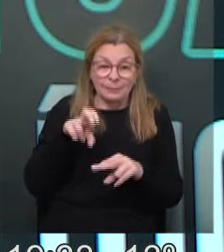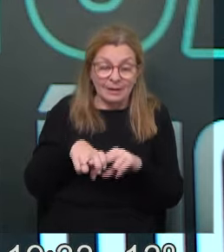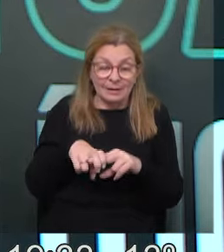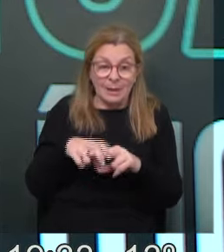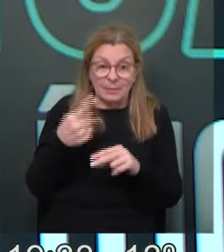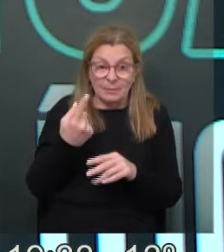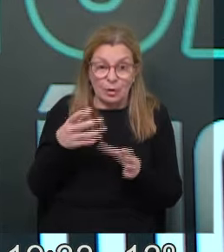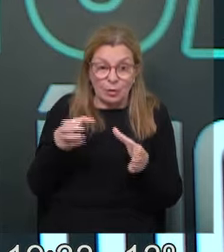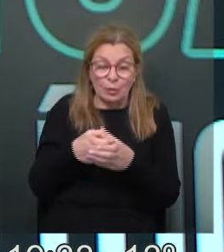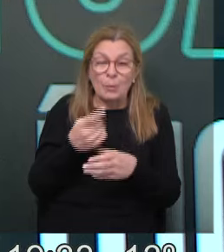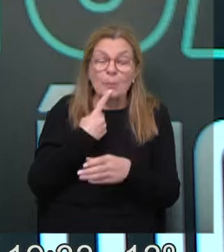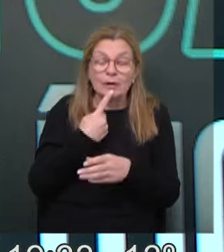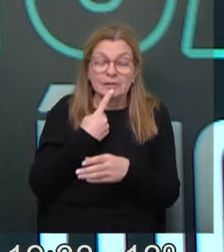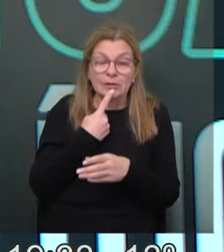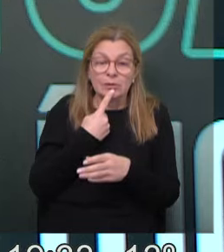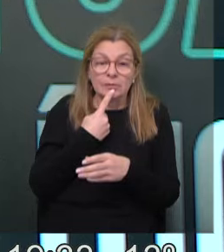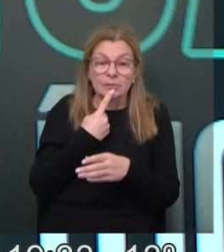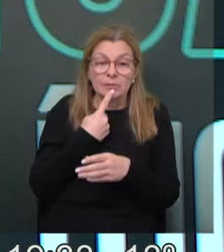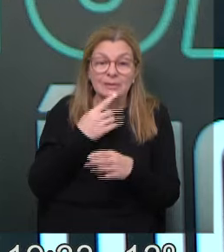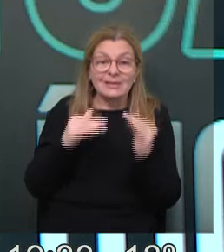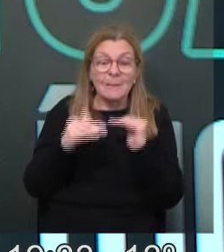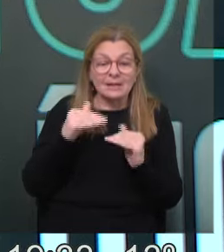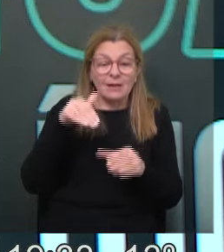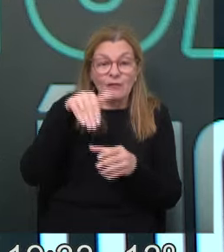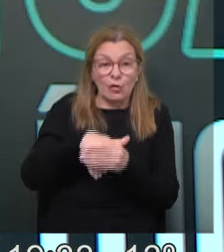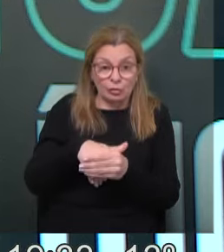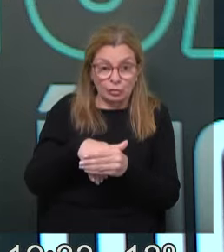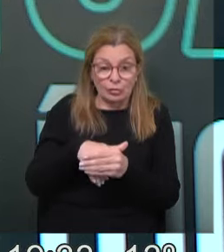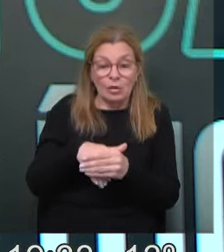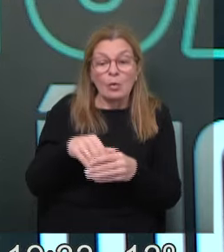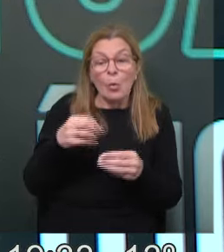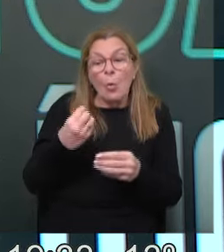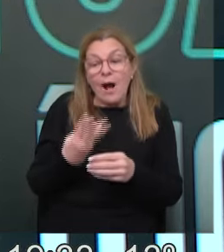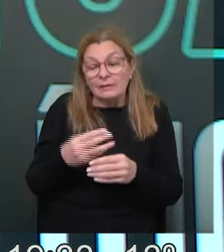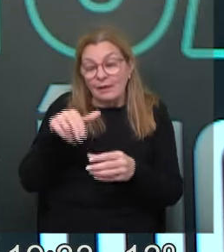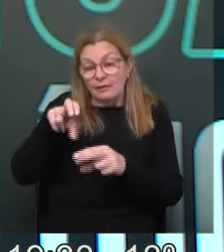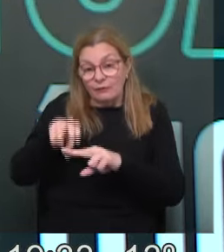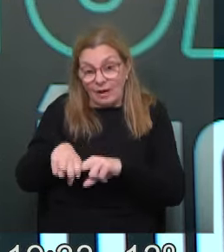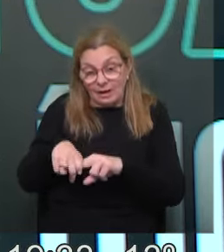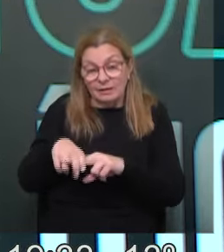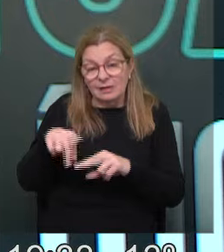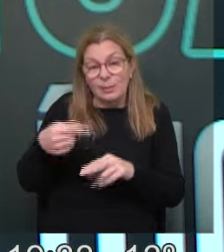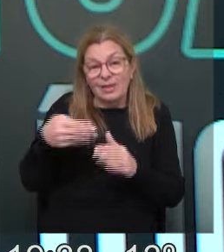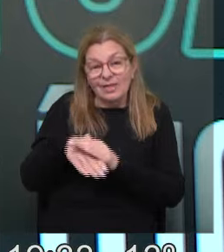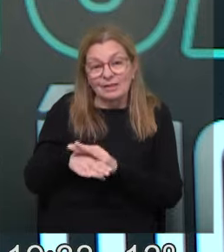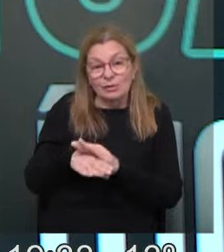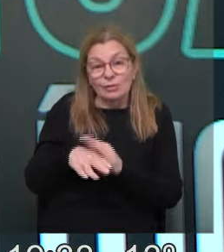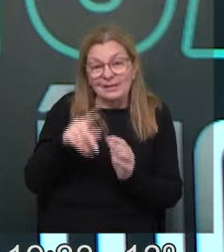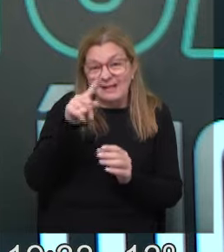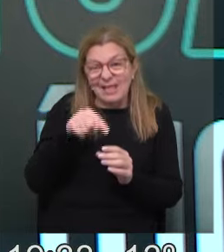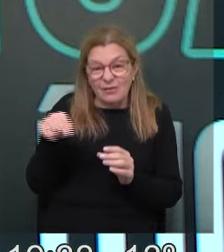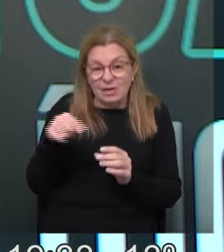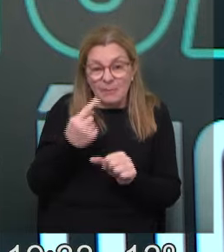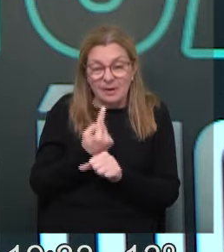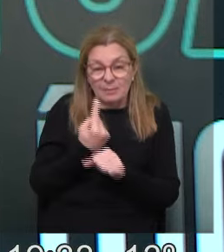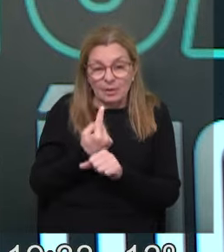al partido es decir en función de la cantidad de de de votos que tenga va a tener la cantidad de bancas que se lo toran el partido y después dentro del partidos se dividen primero